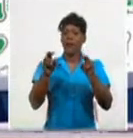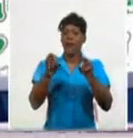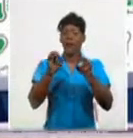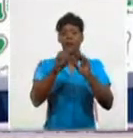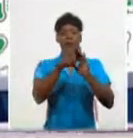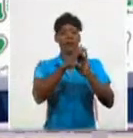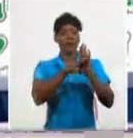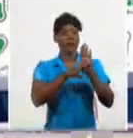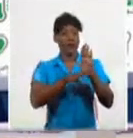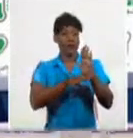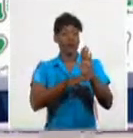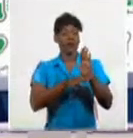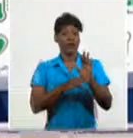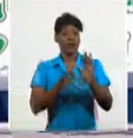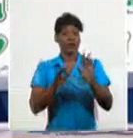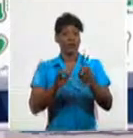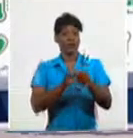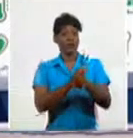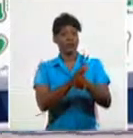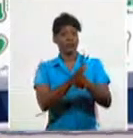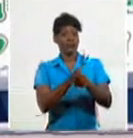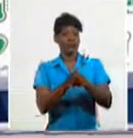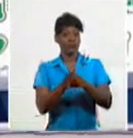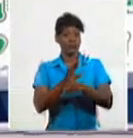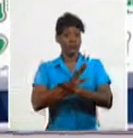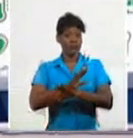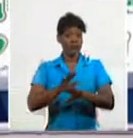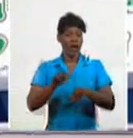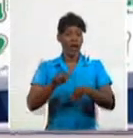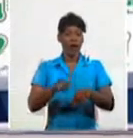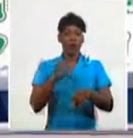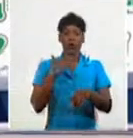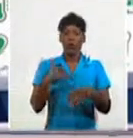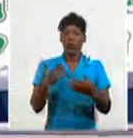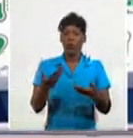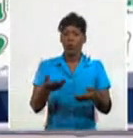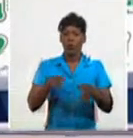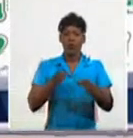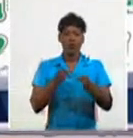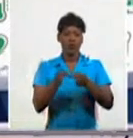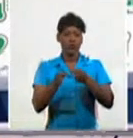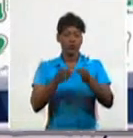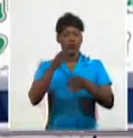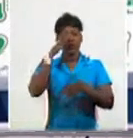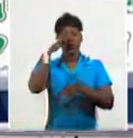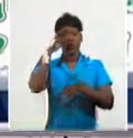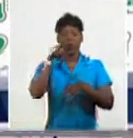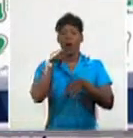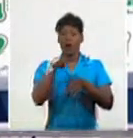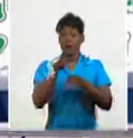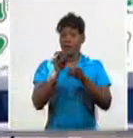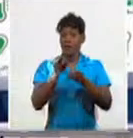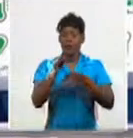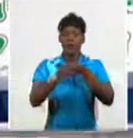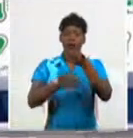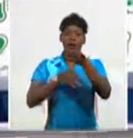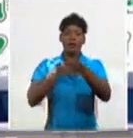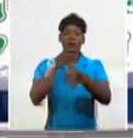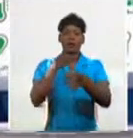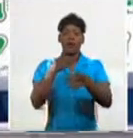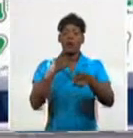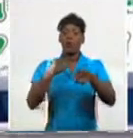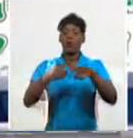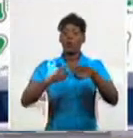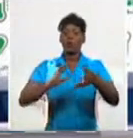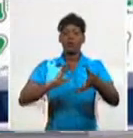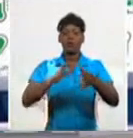recuperación post-COVID-19 en nuestro país. Sobre este tema trascendió que existe una estrategia nacional bien diseñada